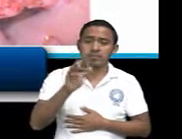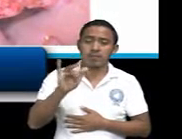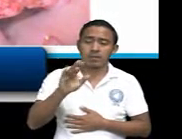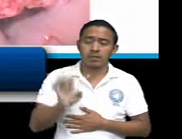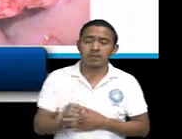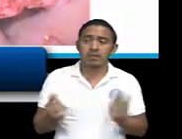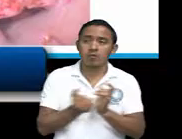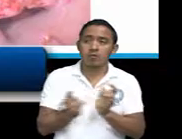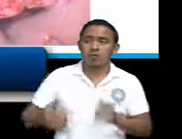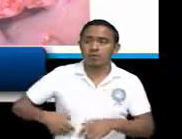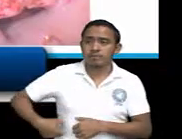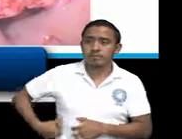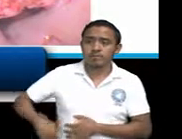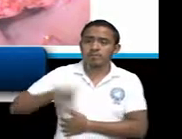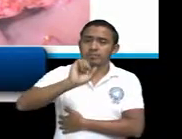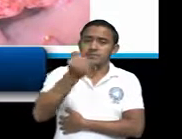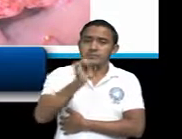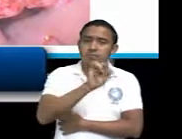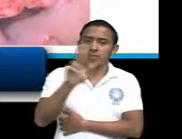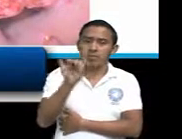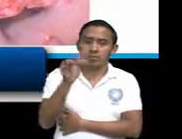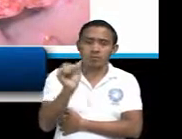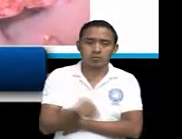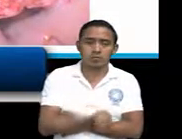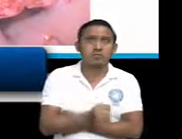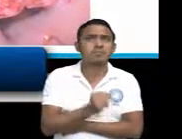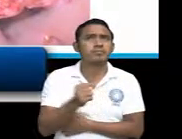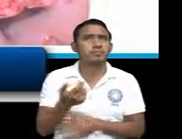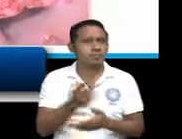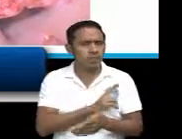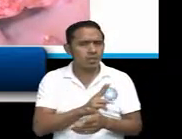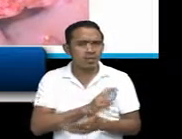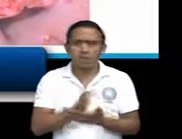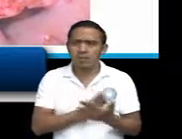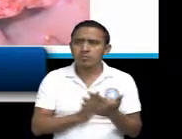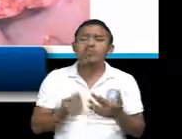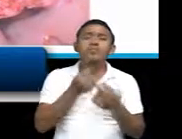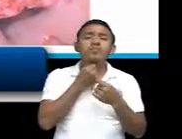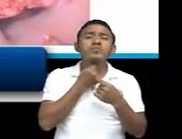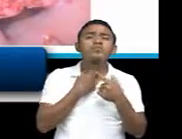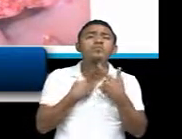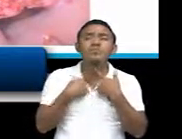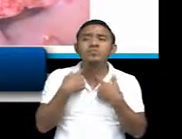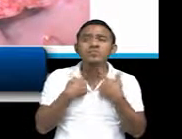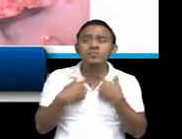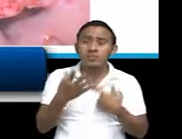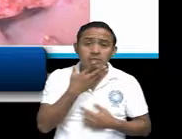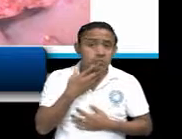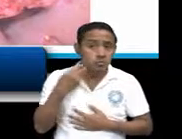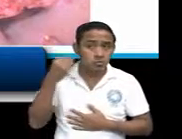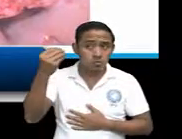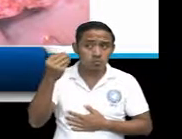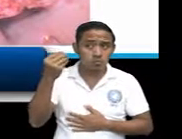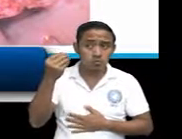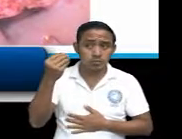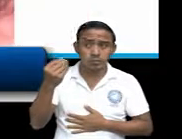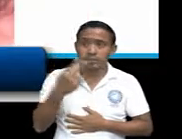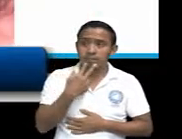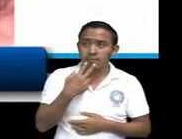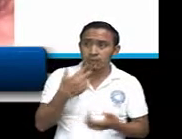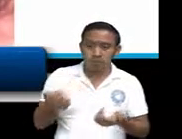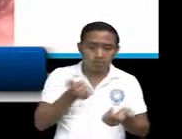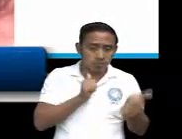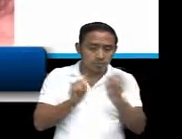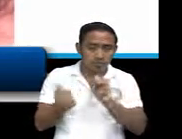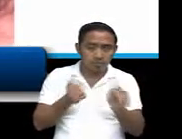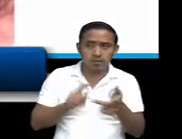tal. ¿Hay casos especiales, doctor, en que estas varices esofágicas han afectado a adolescentes que no toman,